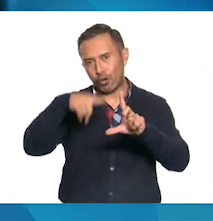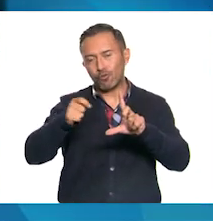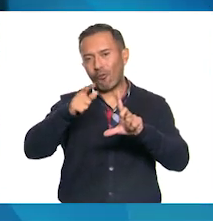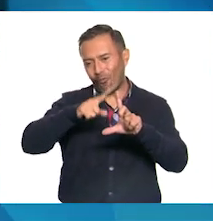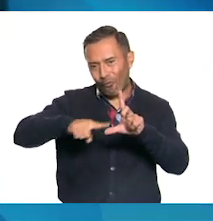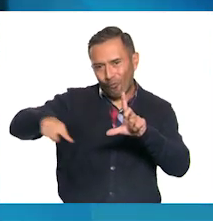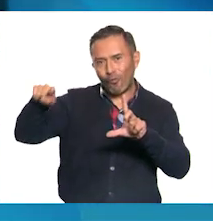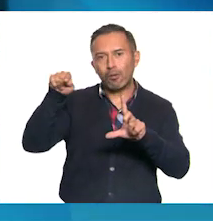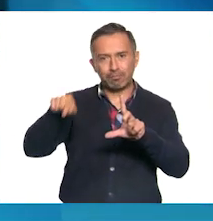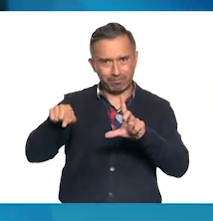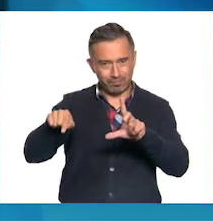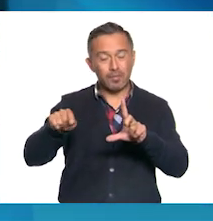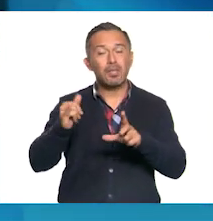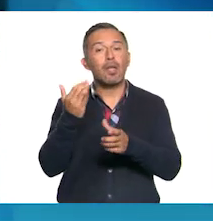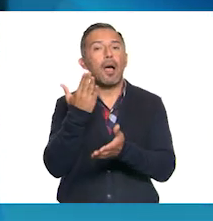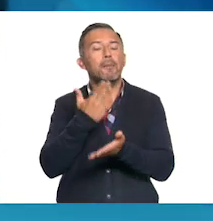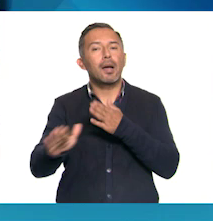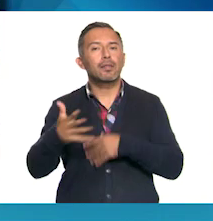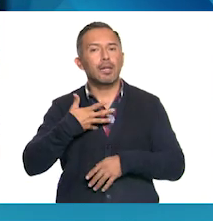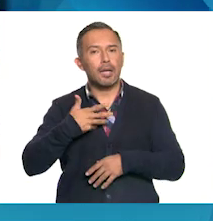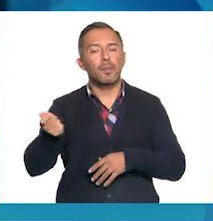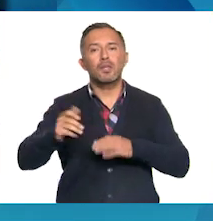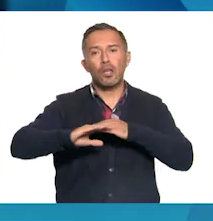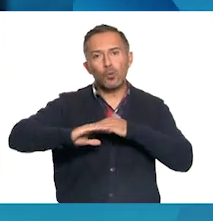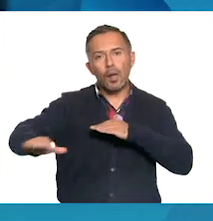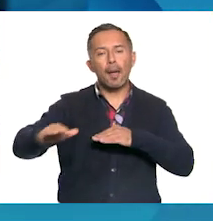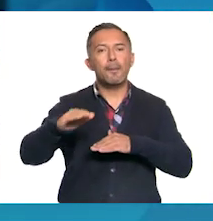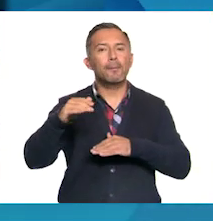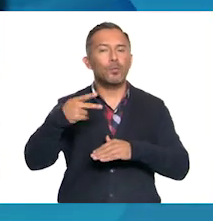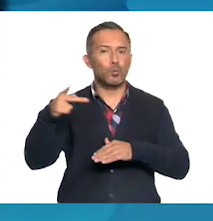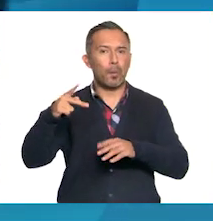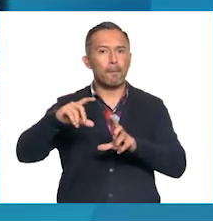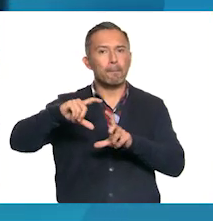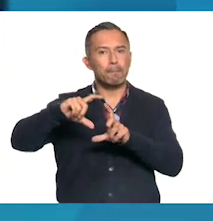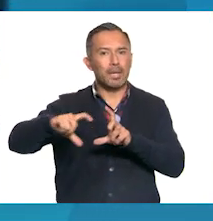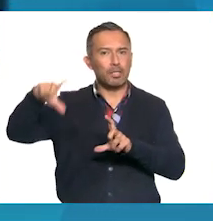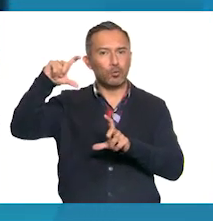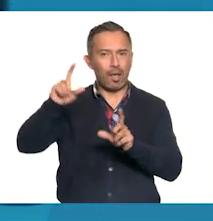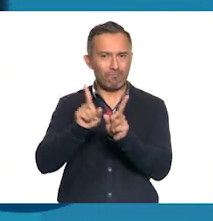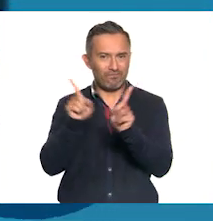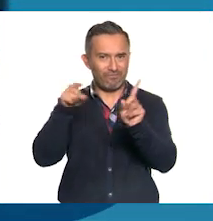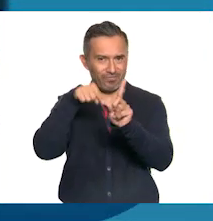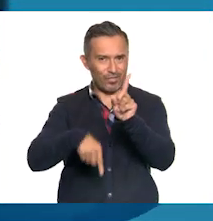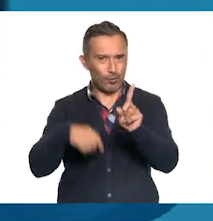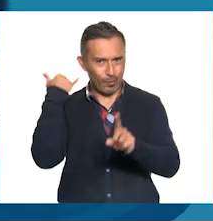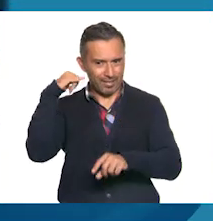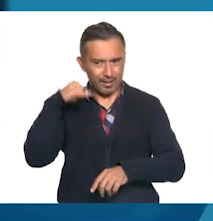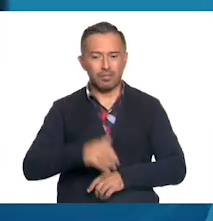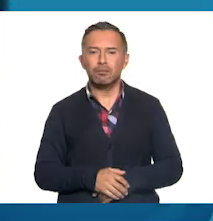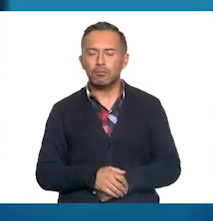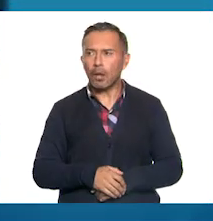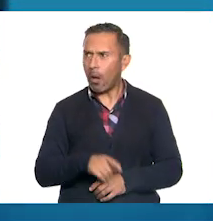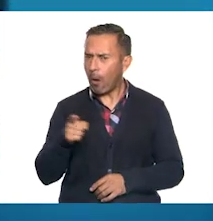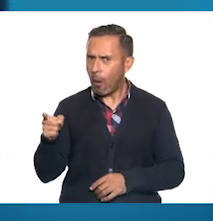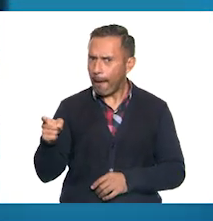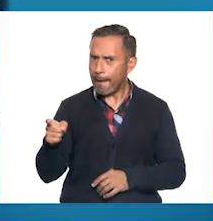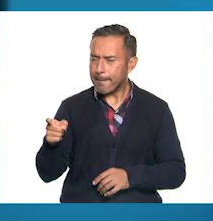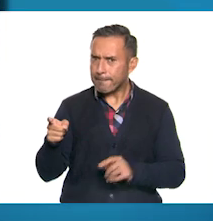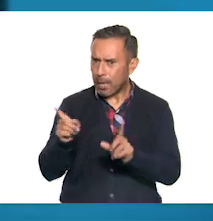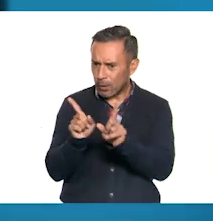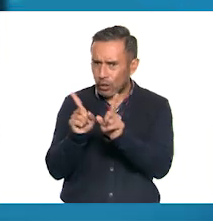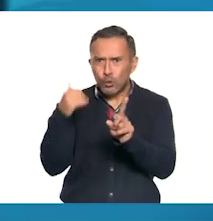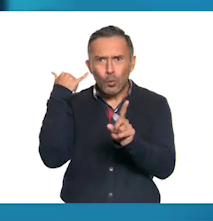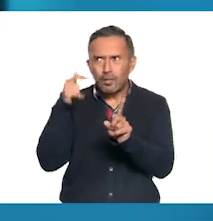Golfo. Además, encontramos la llanura de la península de Yucatán. ¿Y no hay montañas en la península